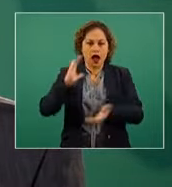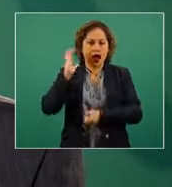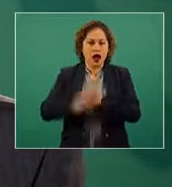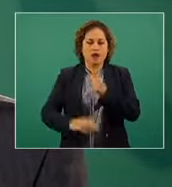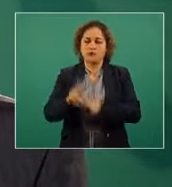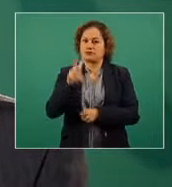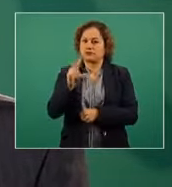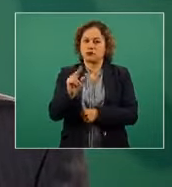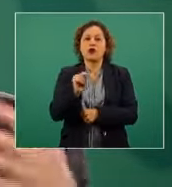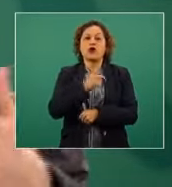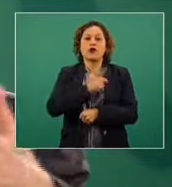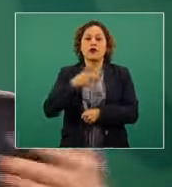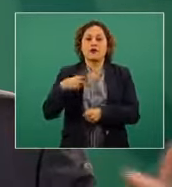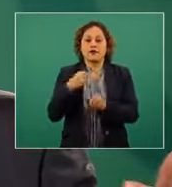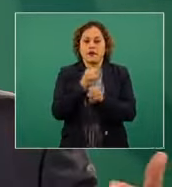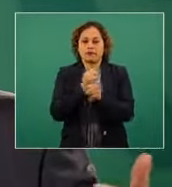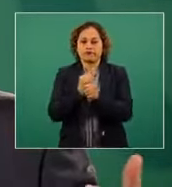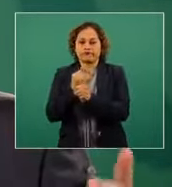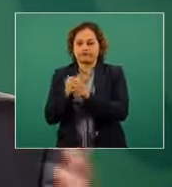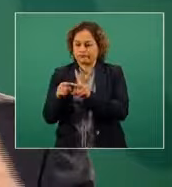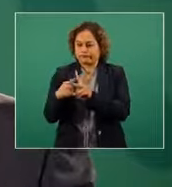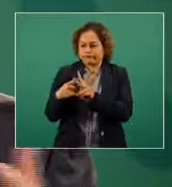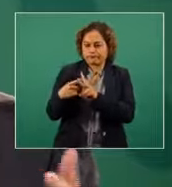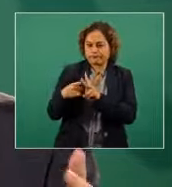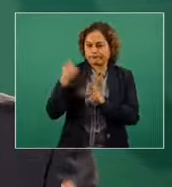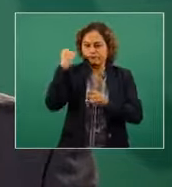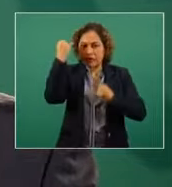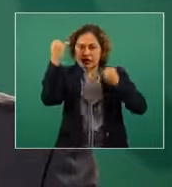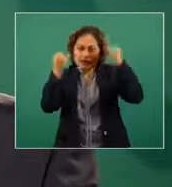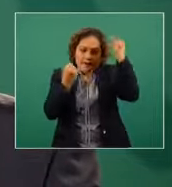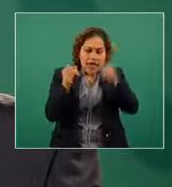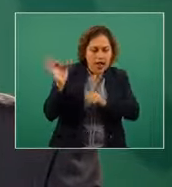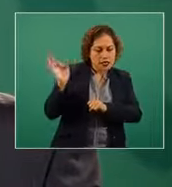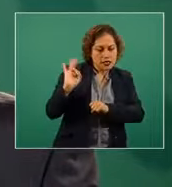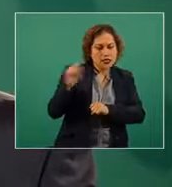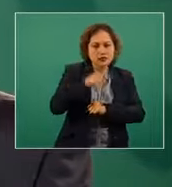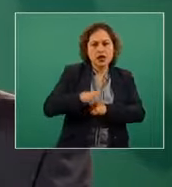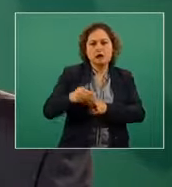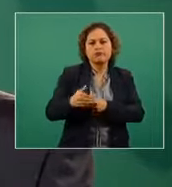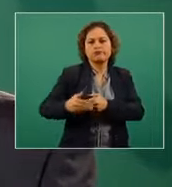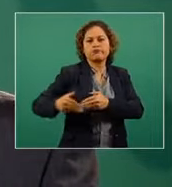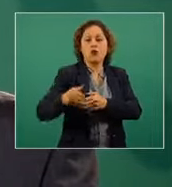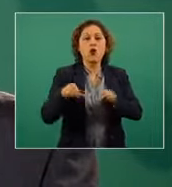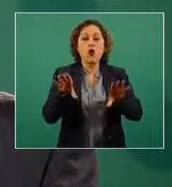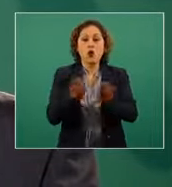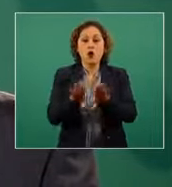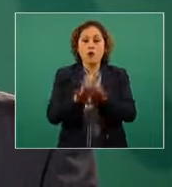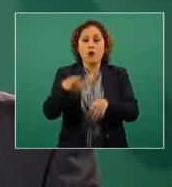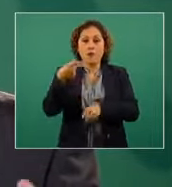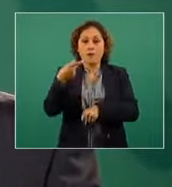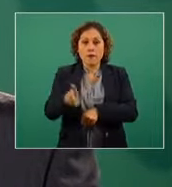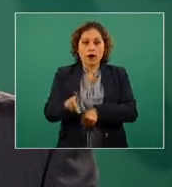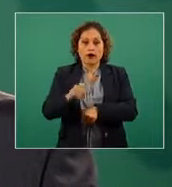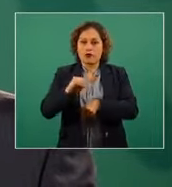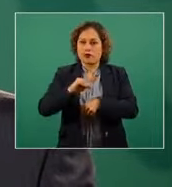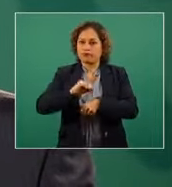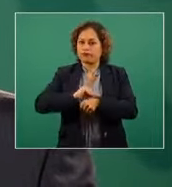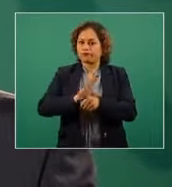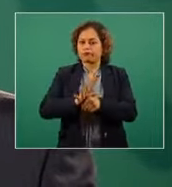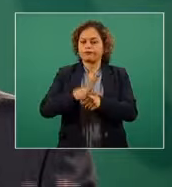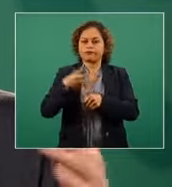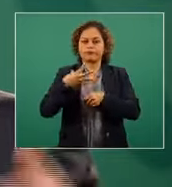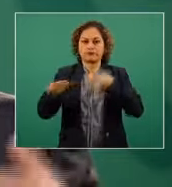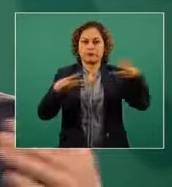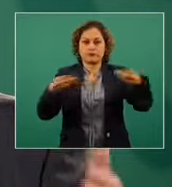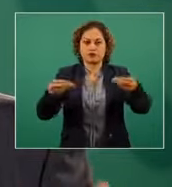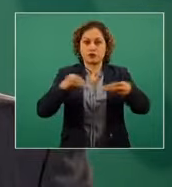se puede anticipar algunas tendencias. Pero igual que ha ocurrido con la epidemia en todos los países del mundo, nadie está